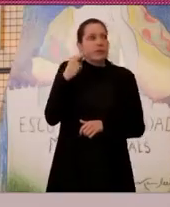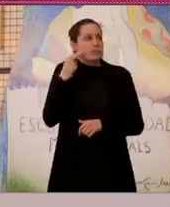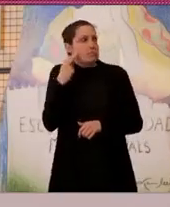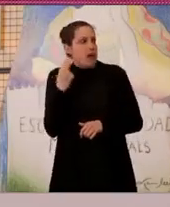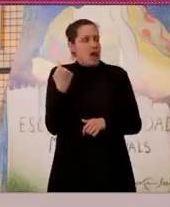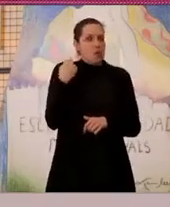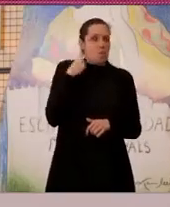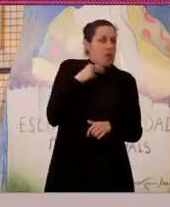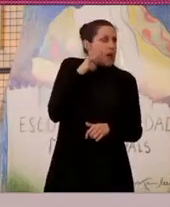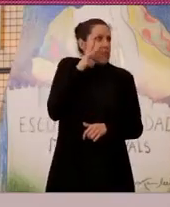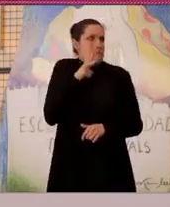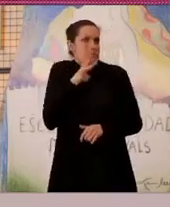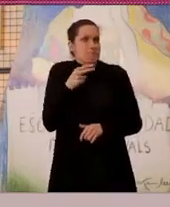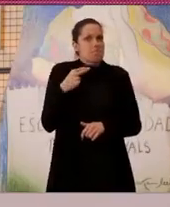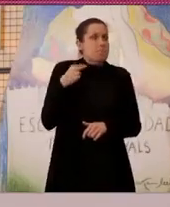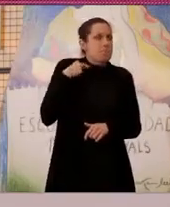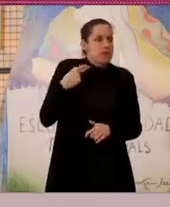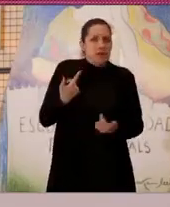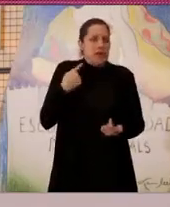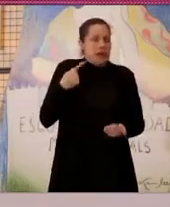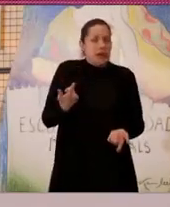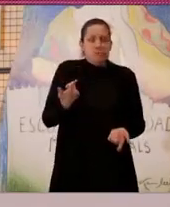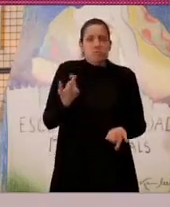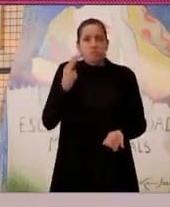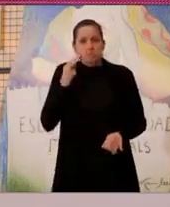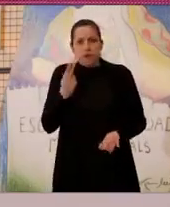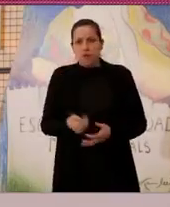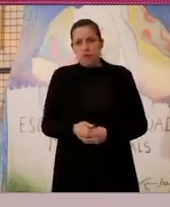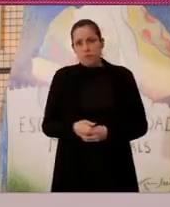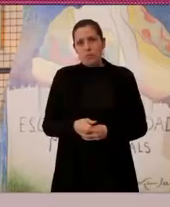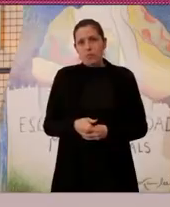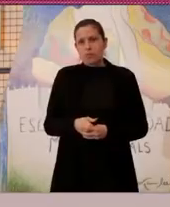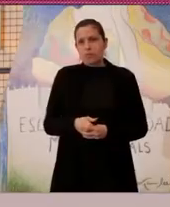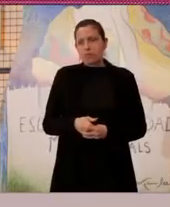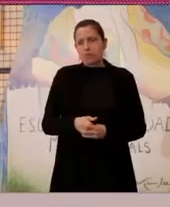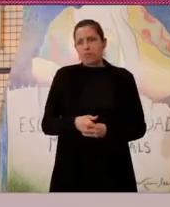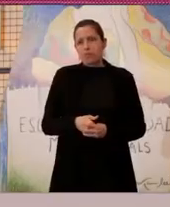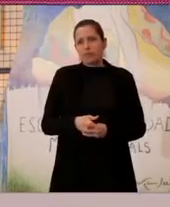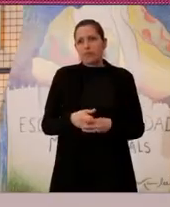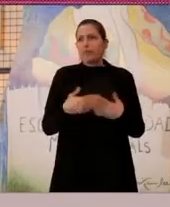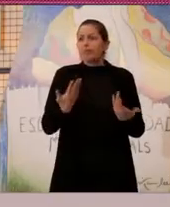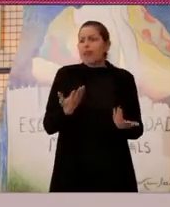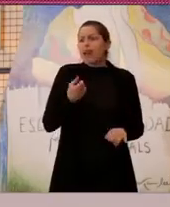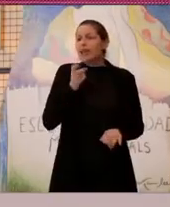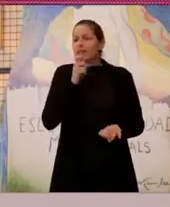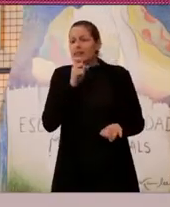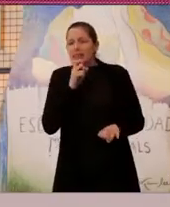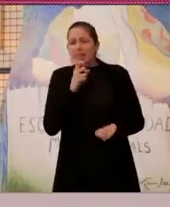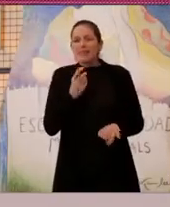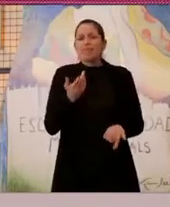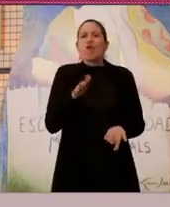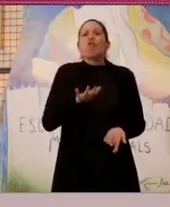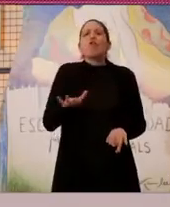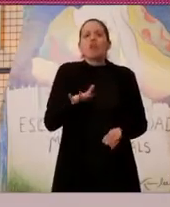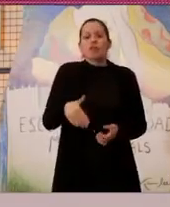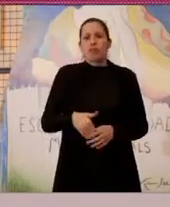lo tanto ahí están entonces y acabo Dónde veo la dificultad por eso la dificultad es aquella idea